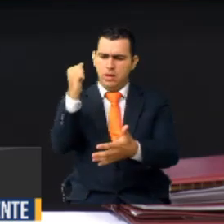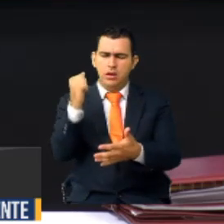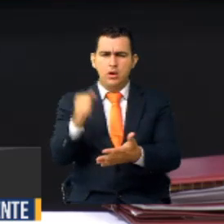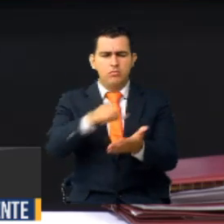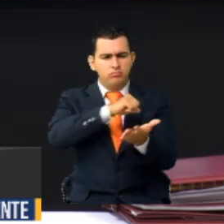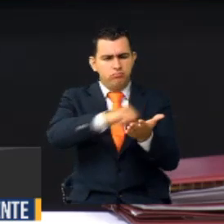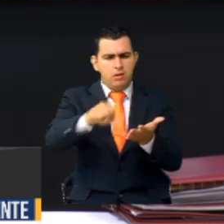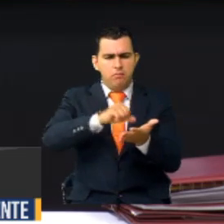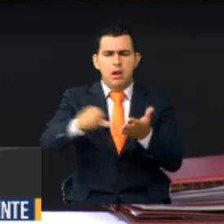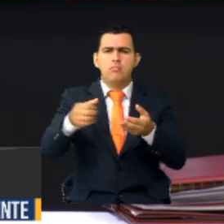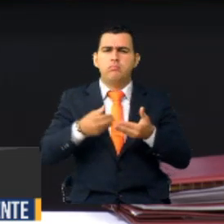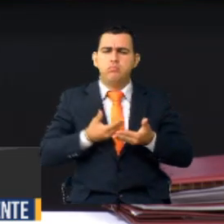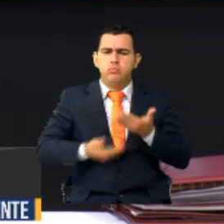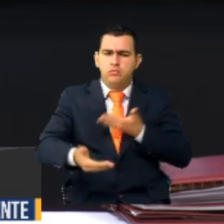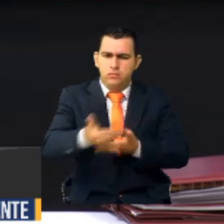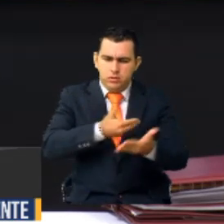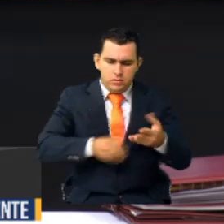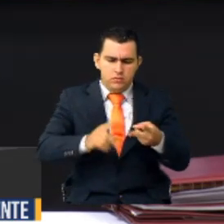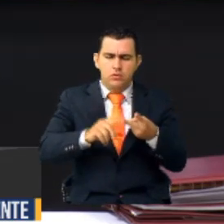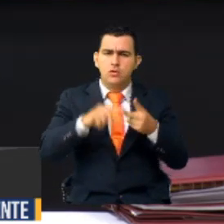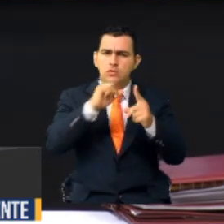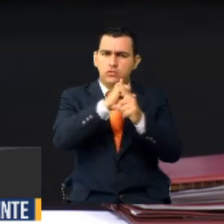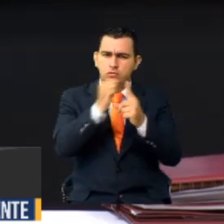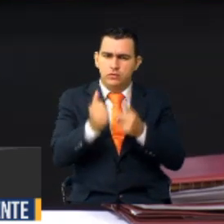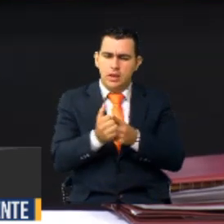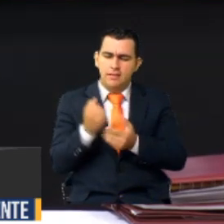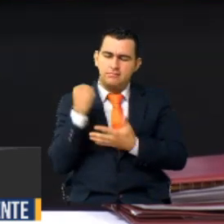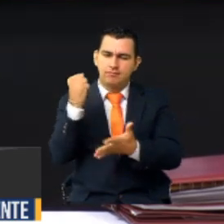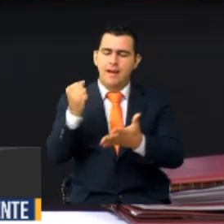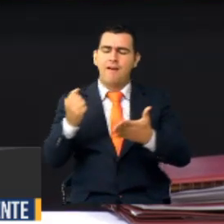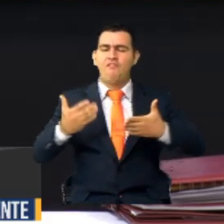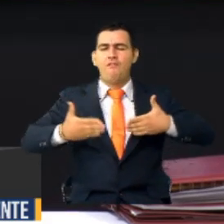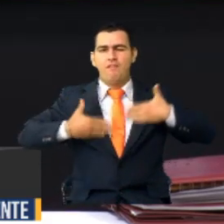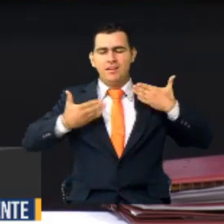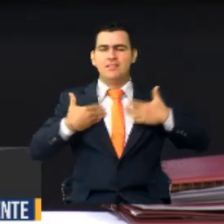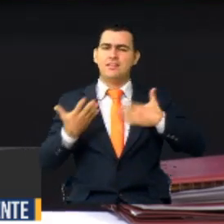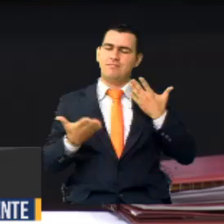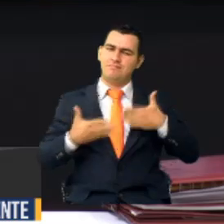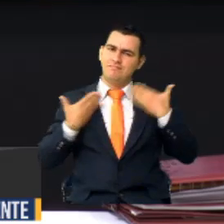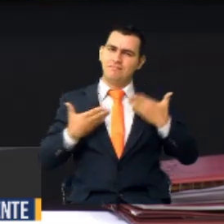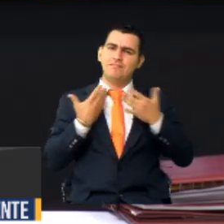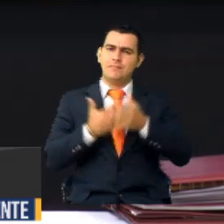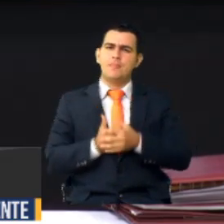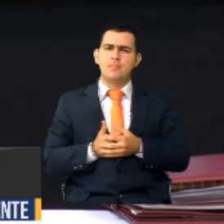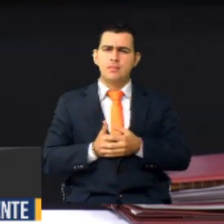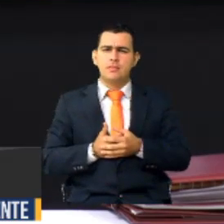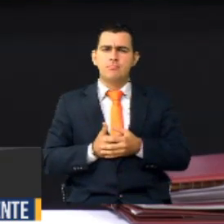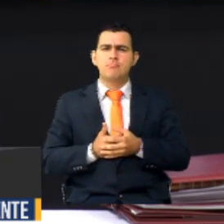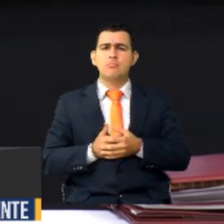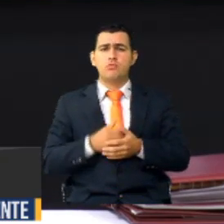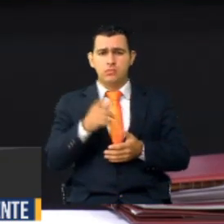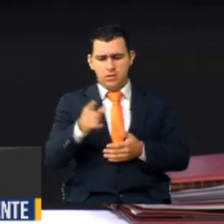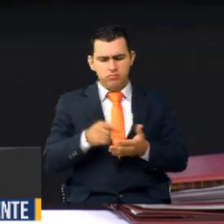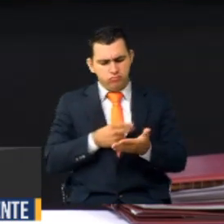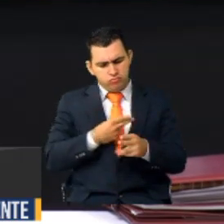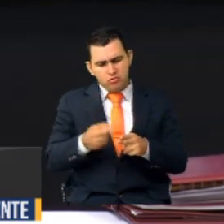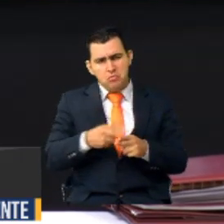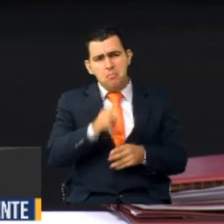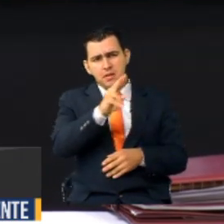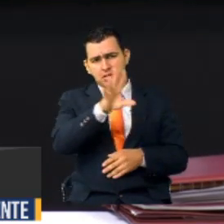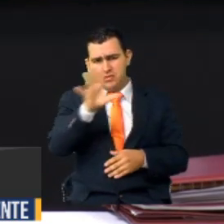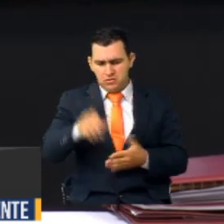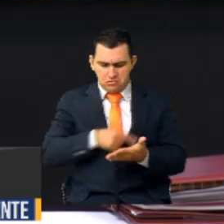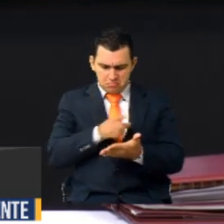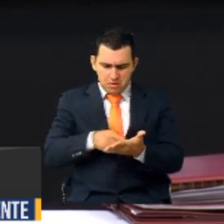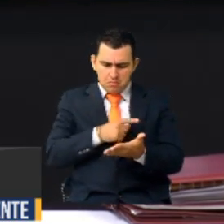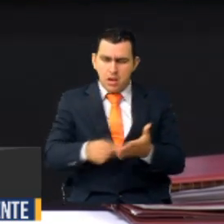público social, que van a generar felicidad y alegría. Que el 25 de octubre vaya usted tranquilamente a votar por alguno de los candidatos que hoy hemos